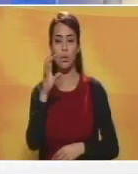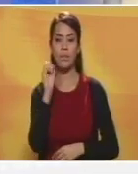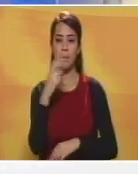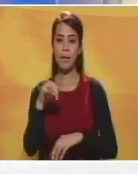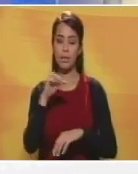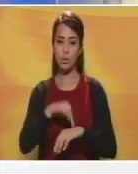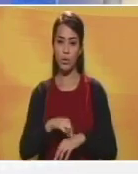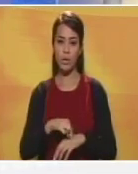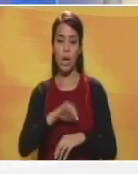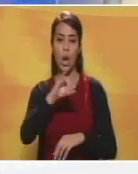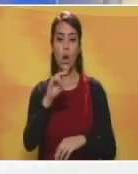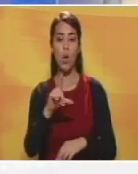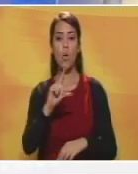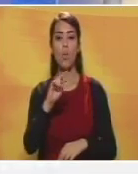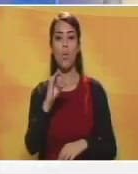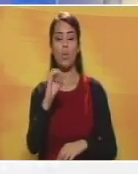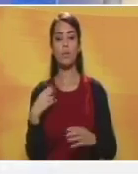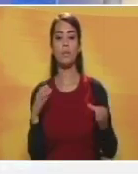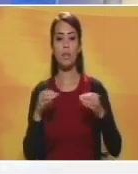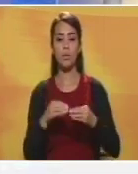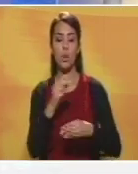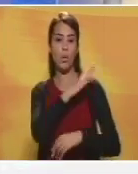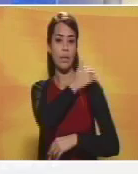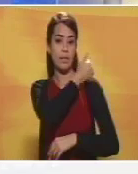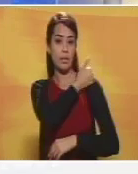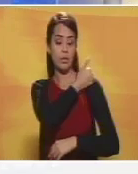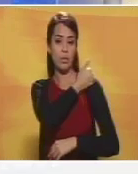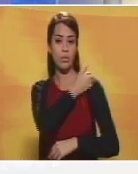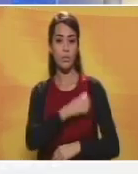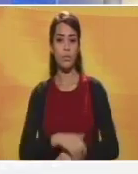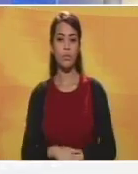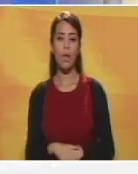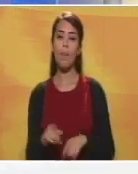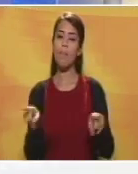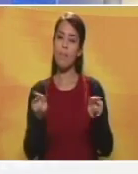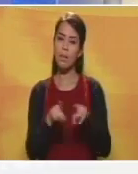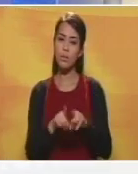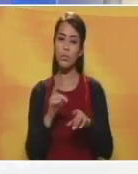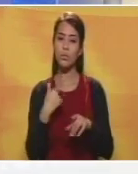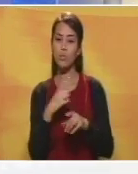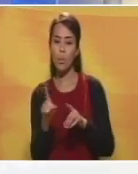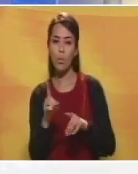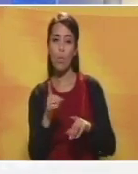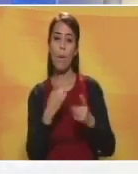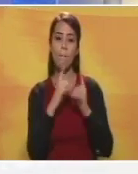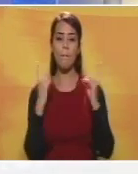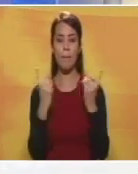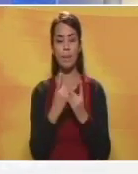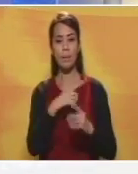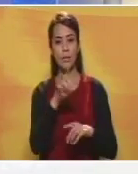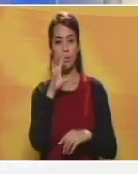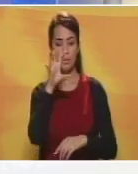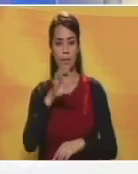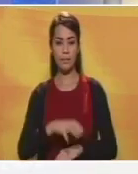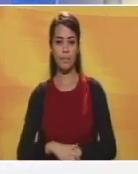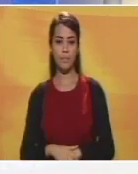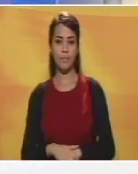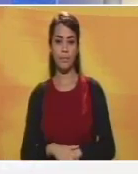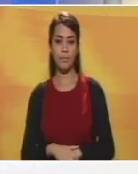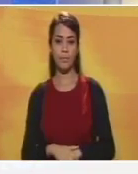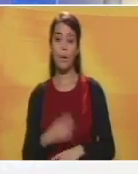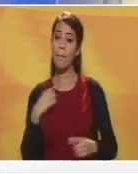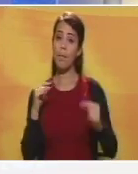Asamblea Nacional, Luis Florido, se reunió con el director general de Asuntos Consulares e Inmigración de ese país, Raúl Sanzueza,